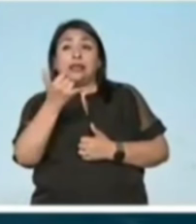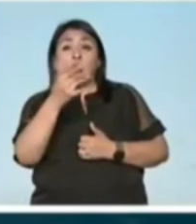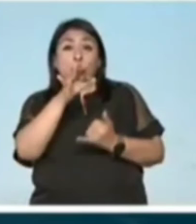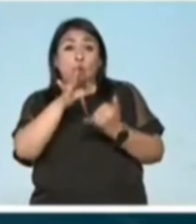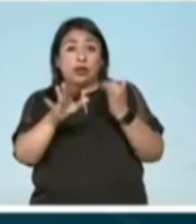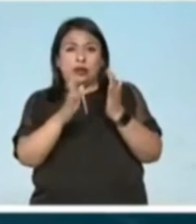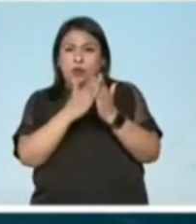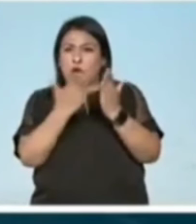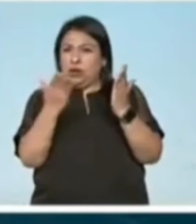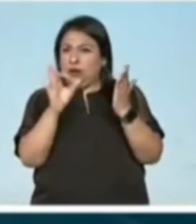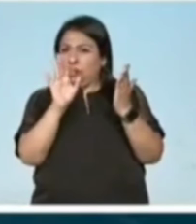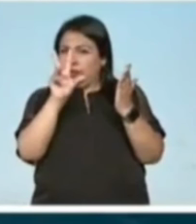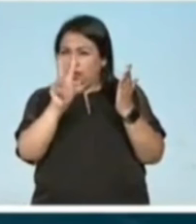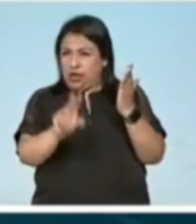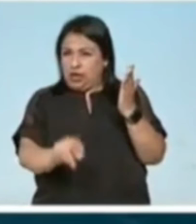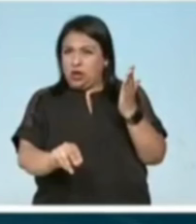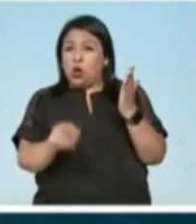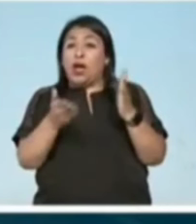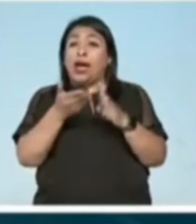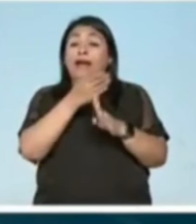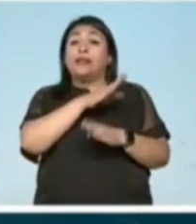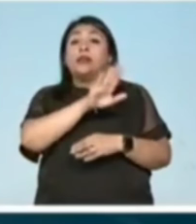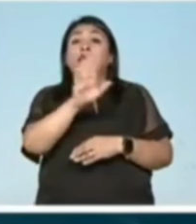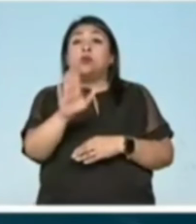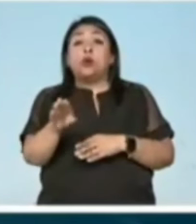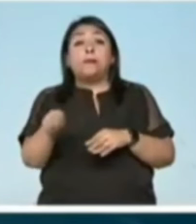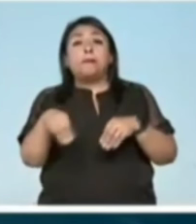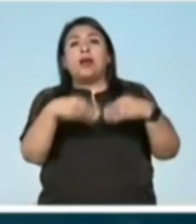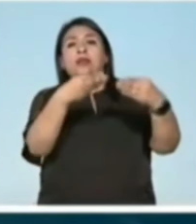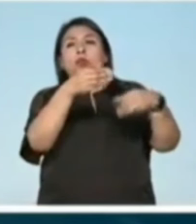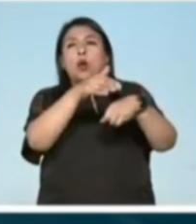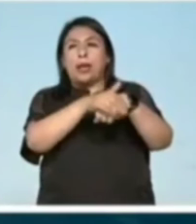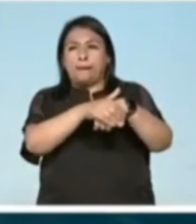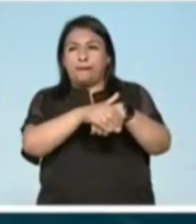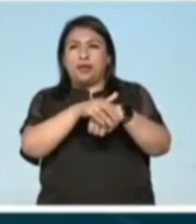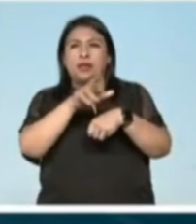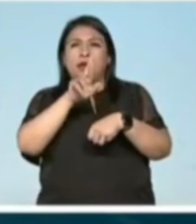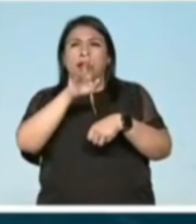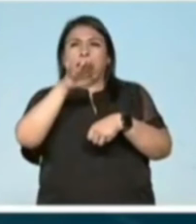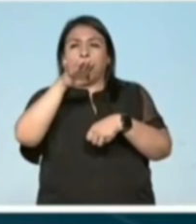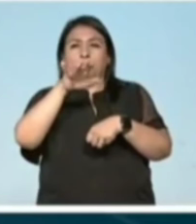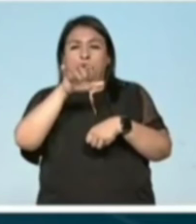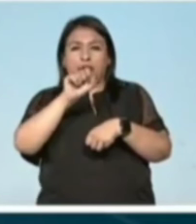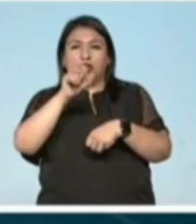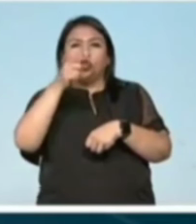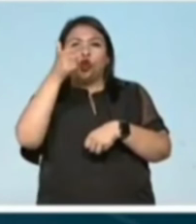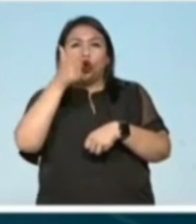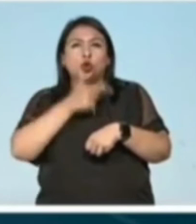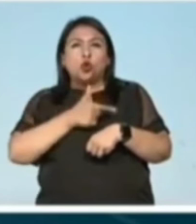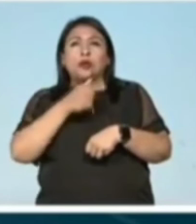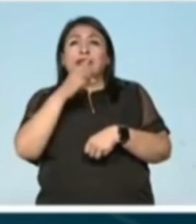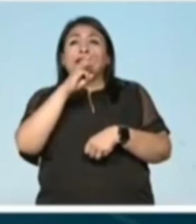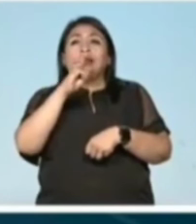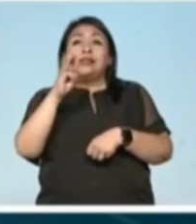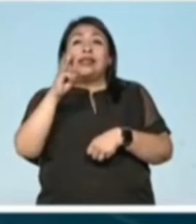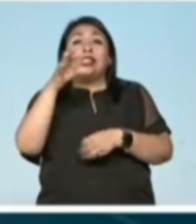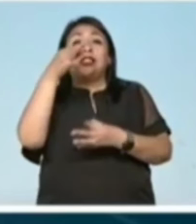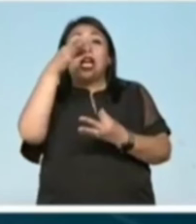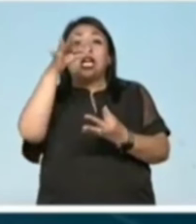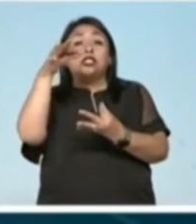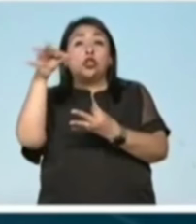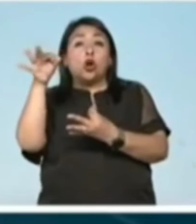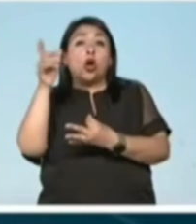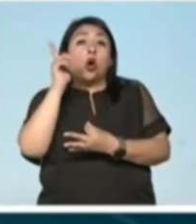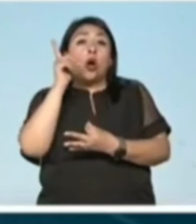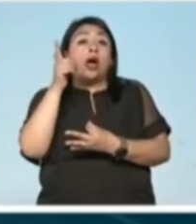la última novela de Luis Zapata. Antes de fallecer le mandó a una amiga Ramales Nocturnos, obra de 300 cuartillas